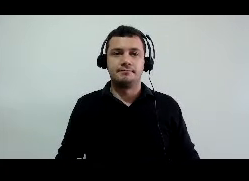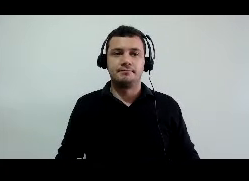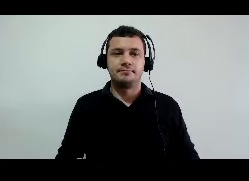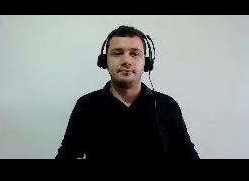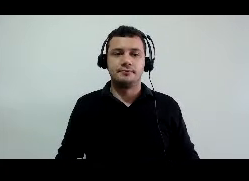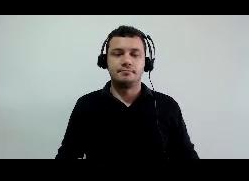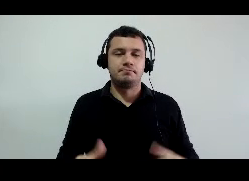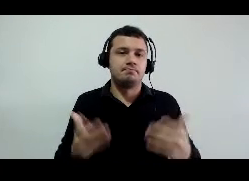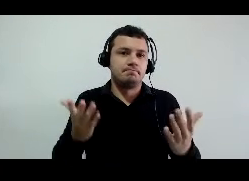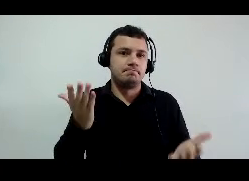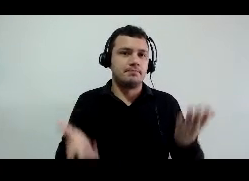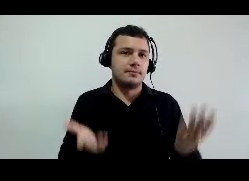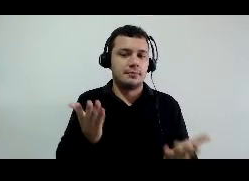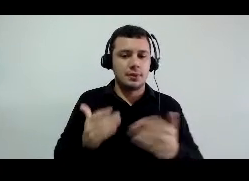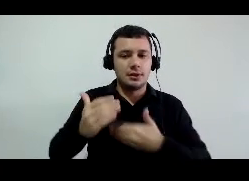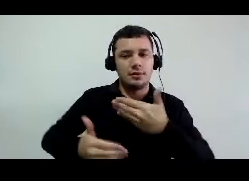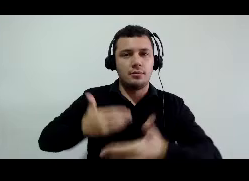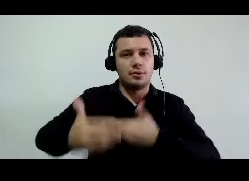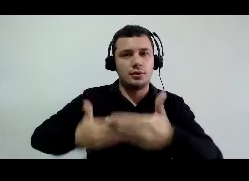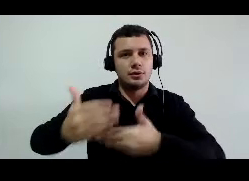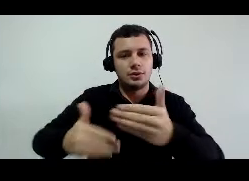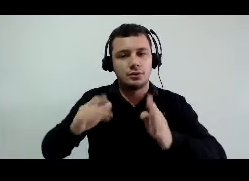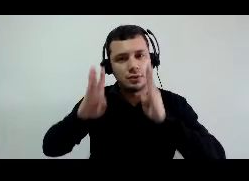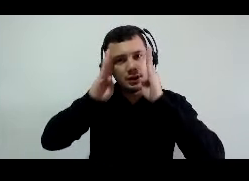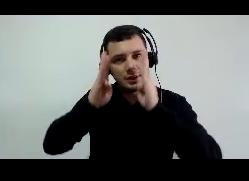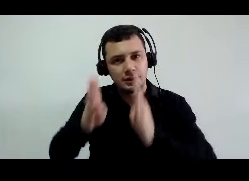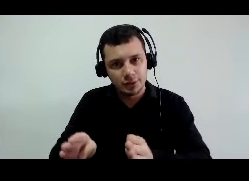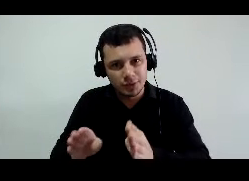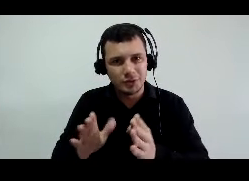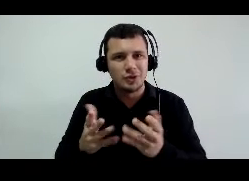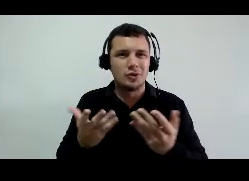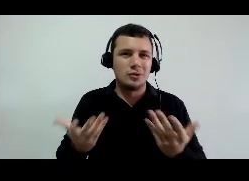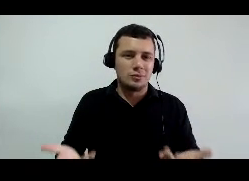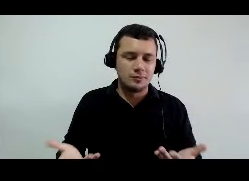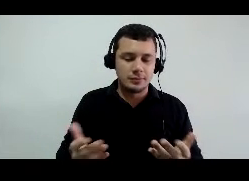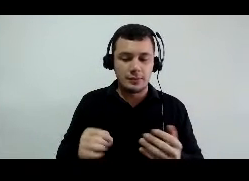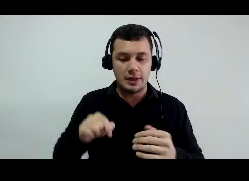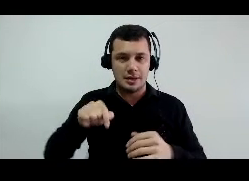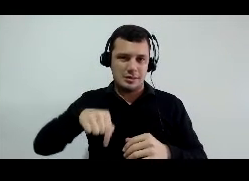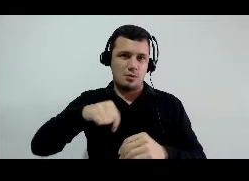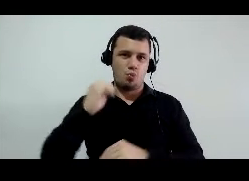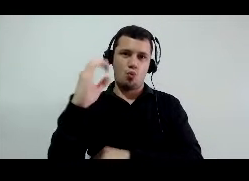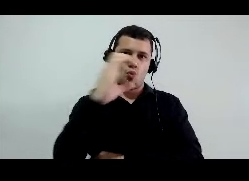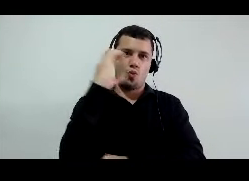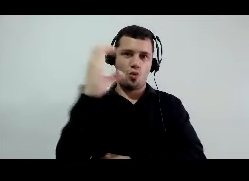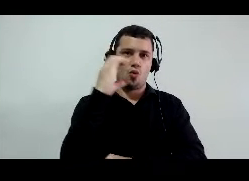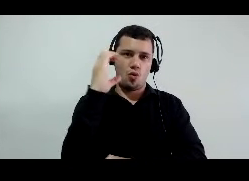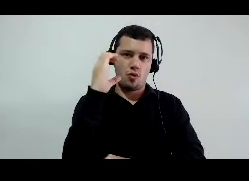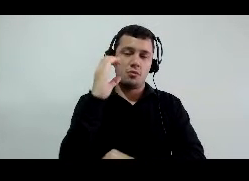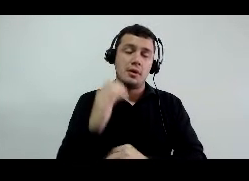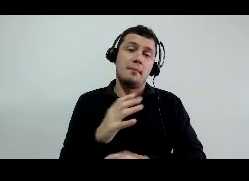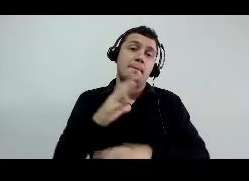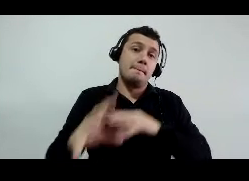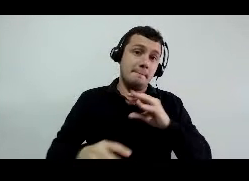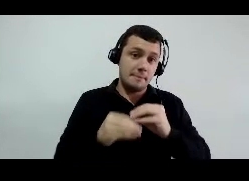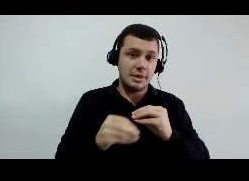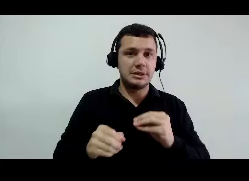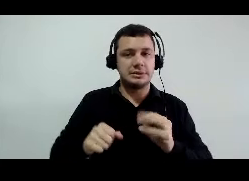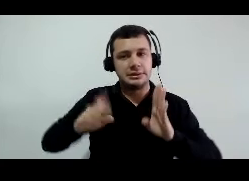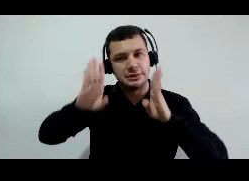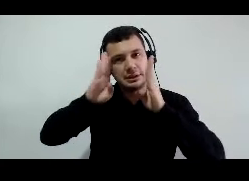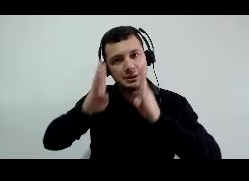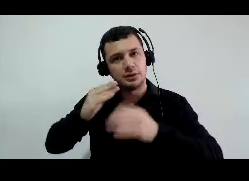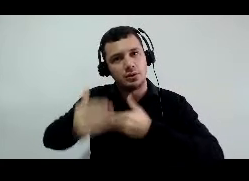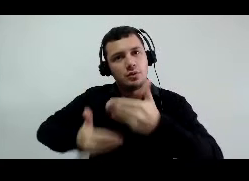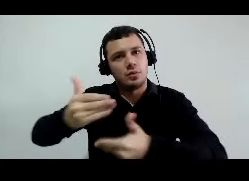el proceso de atención en el sistema de salud que tenemos en nuestro país, pero también cómo está diseñado ese proceso de atención dentro de la